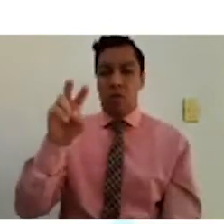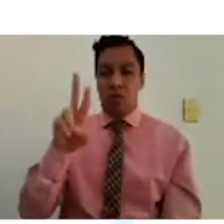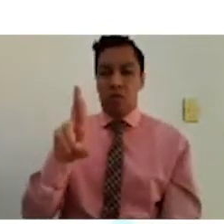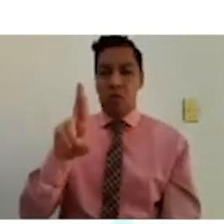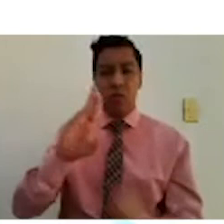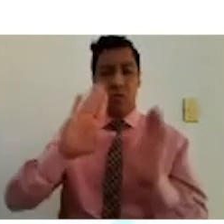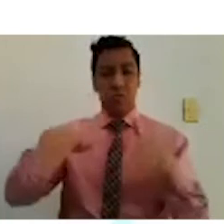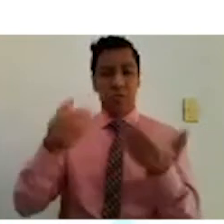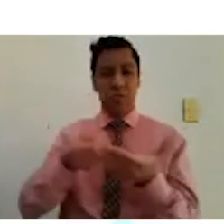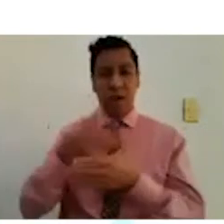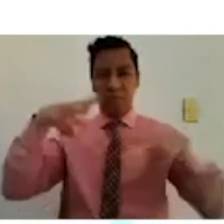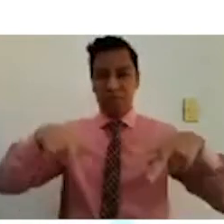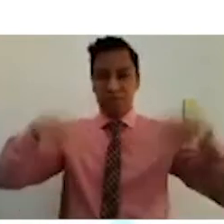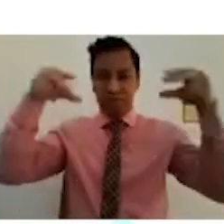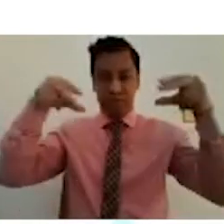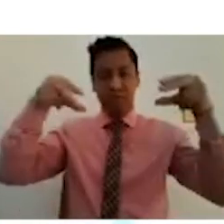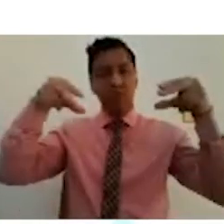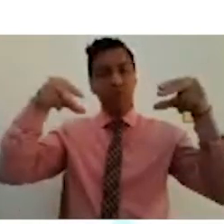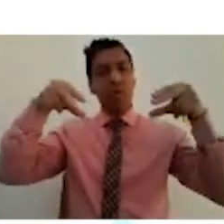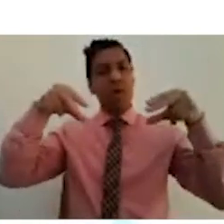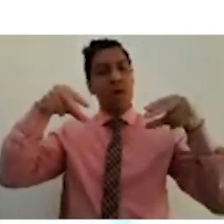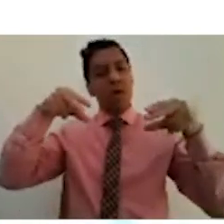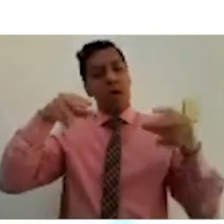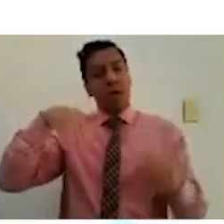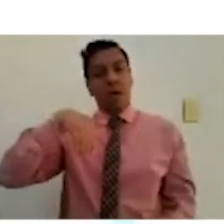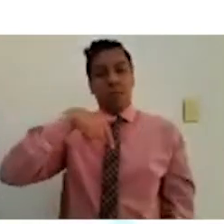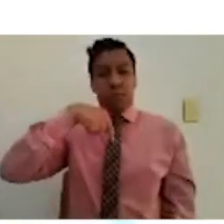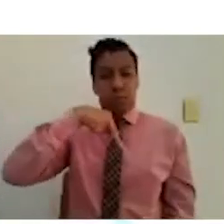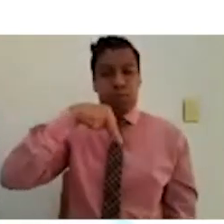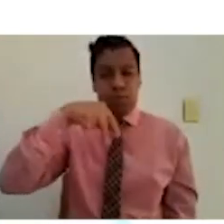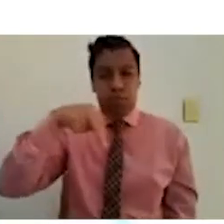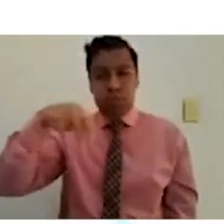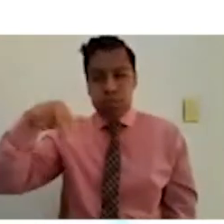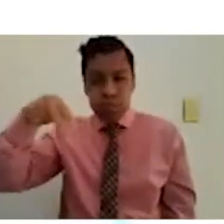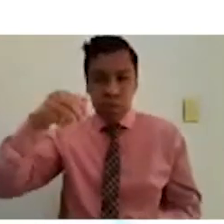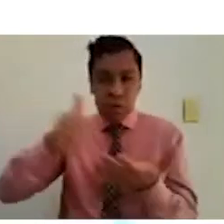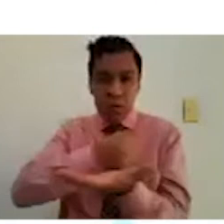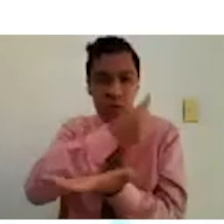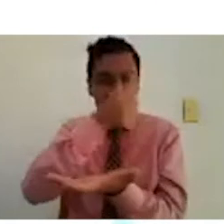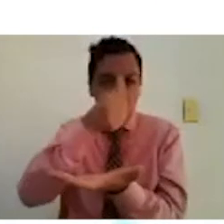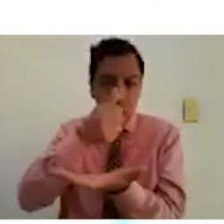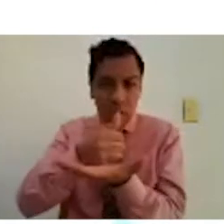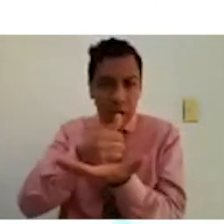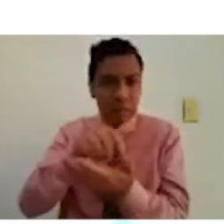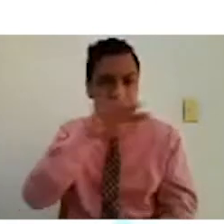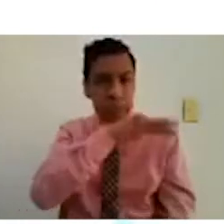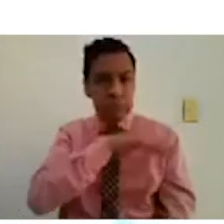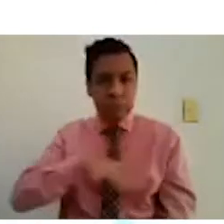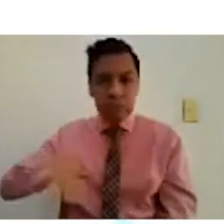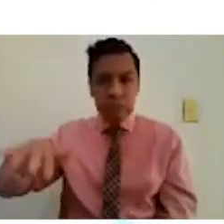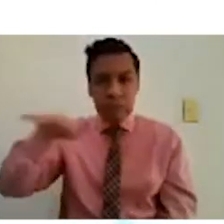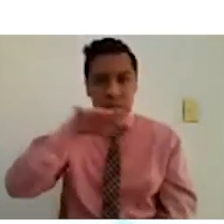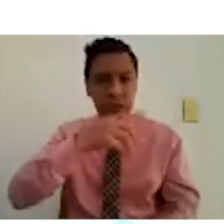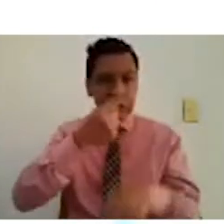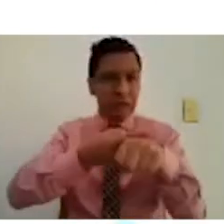muros del castillo para recorrer una ciudad plena de muertos por la peste, y atrás, muy cerca de él, se ve